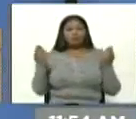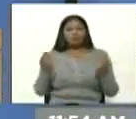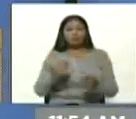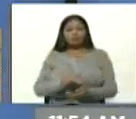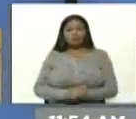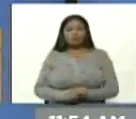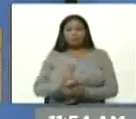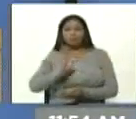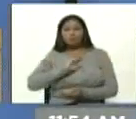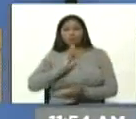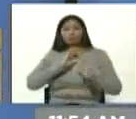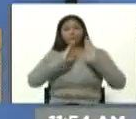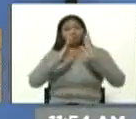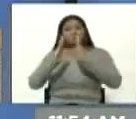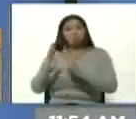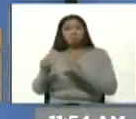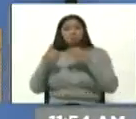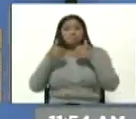cívica, ordenada,